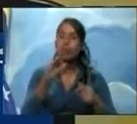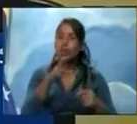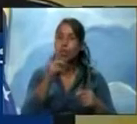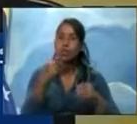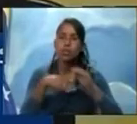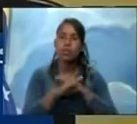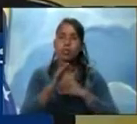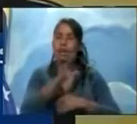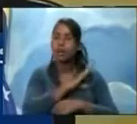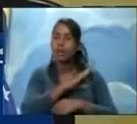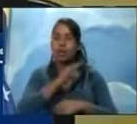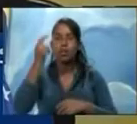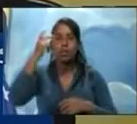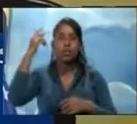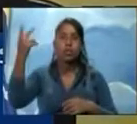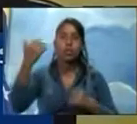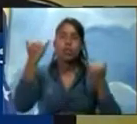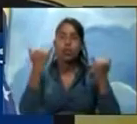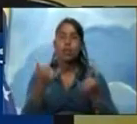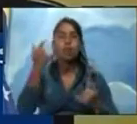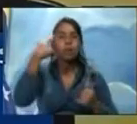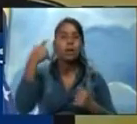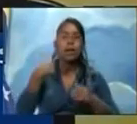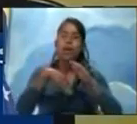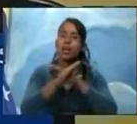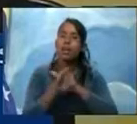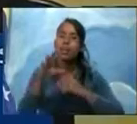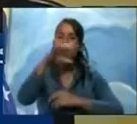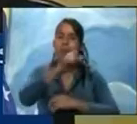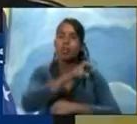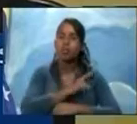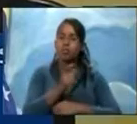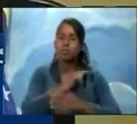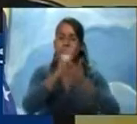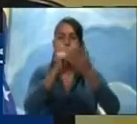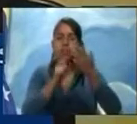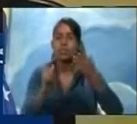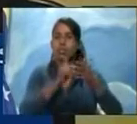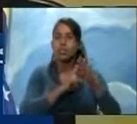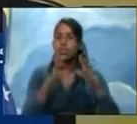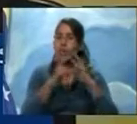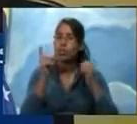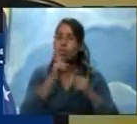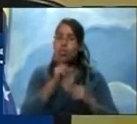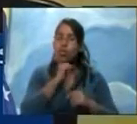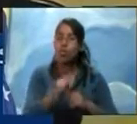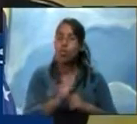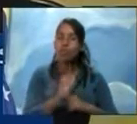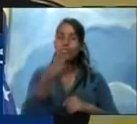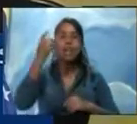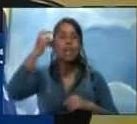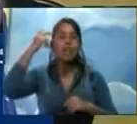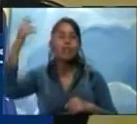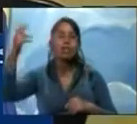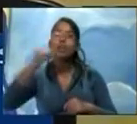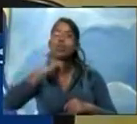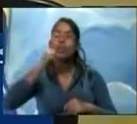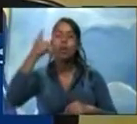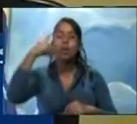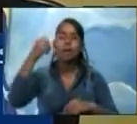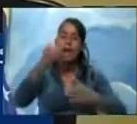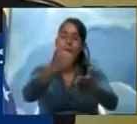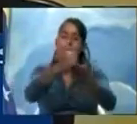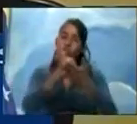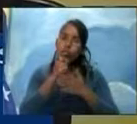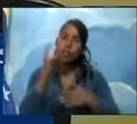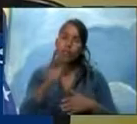a agarrar los sueños ahora para ir a comprar la lotería, ver la panchita y esa cosa. No, señor. El sueño es para